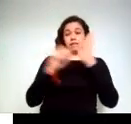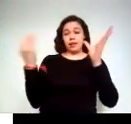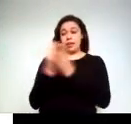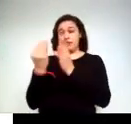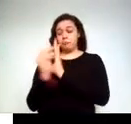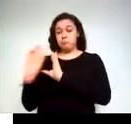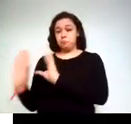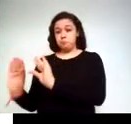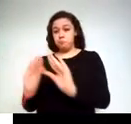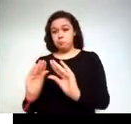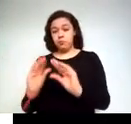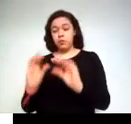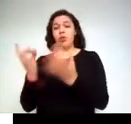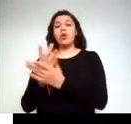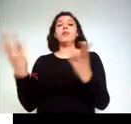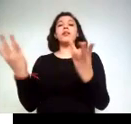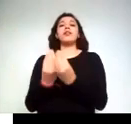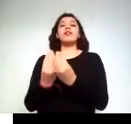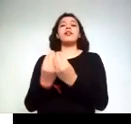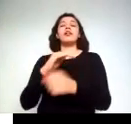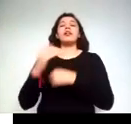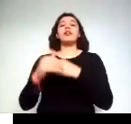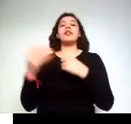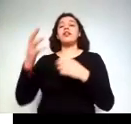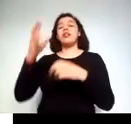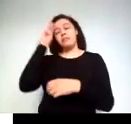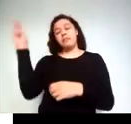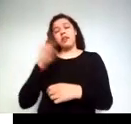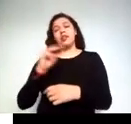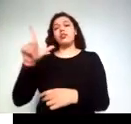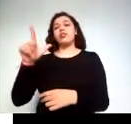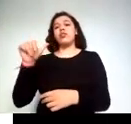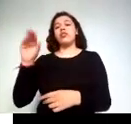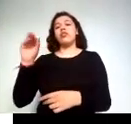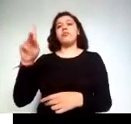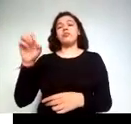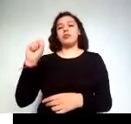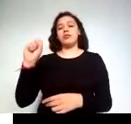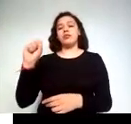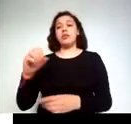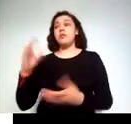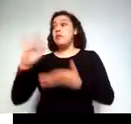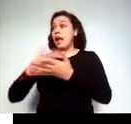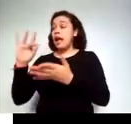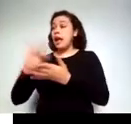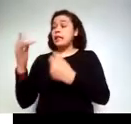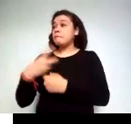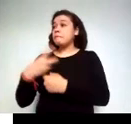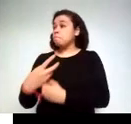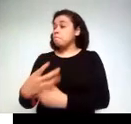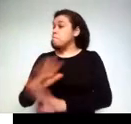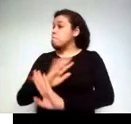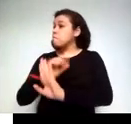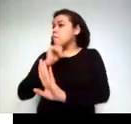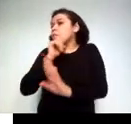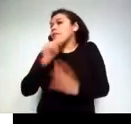Solamente para cerrar la actividad, invitamos al maestro López Boch. Muy bien, muchísimas gracias. Pues nada, agradecerles, pues